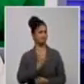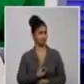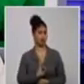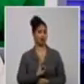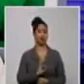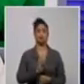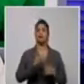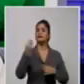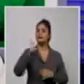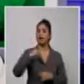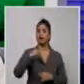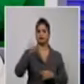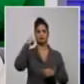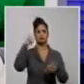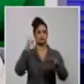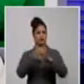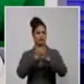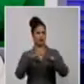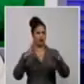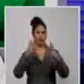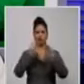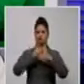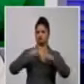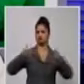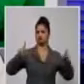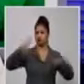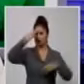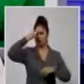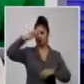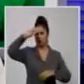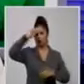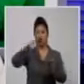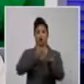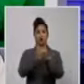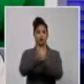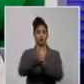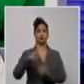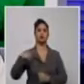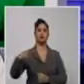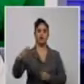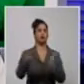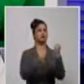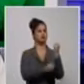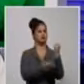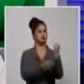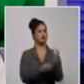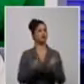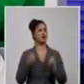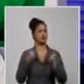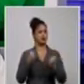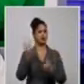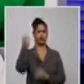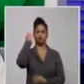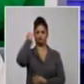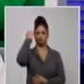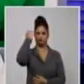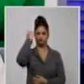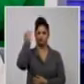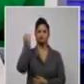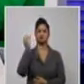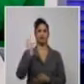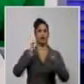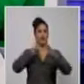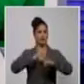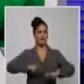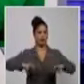aportan continuamente para que esta cifra cada vez sea menor. Las 2 personas que se evacuaron, los